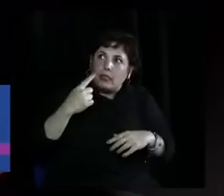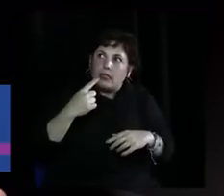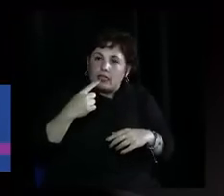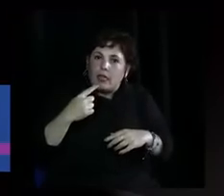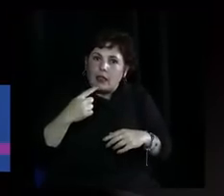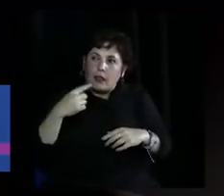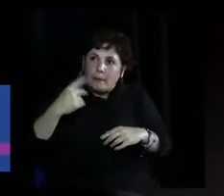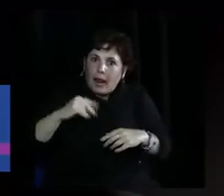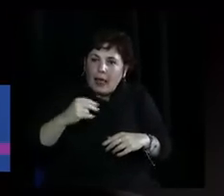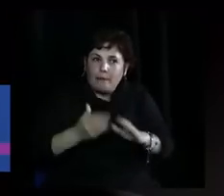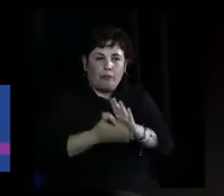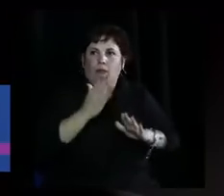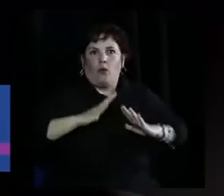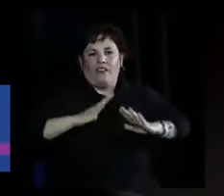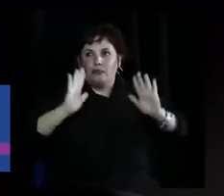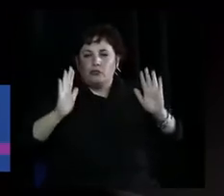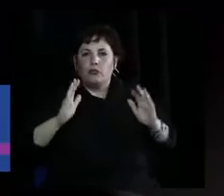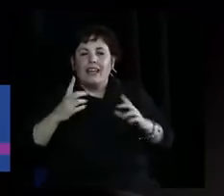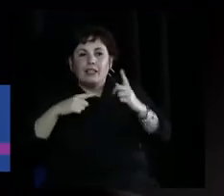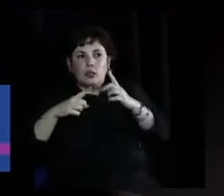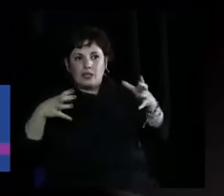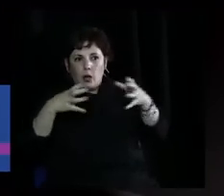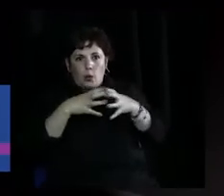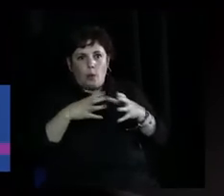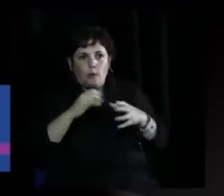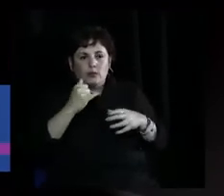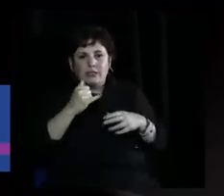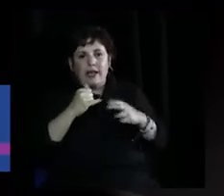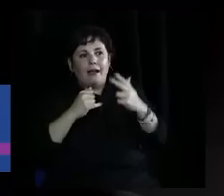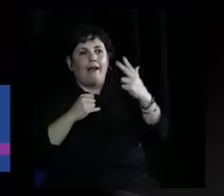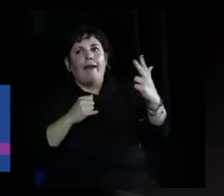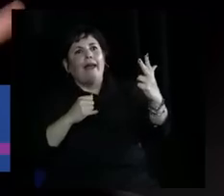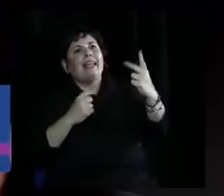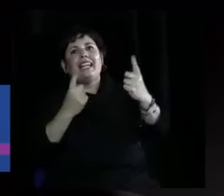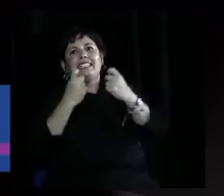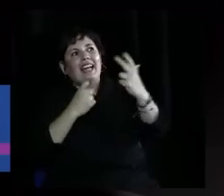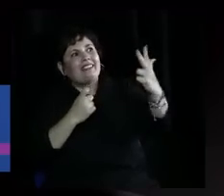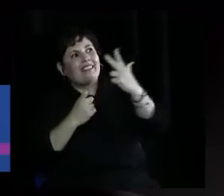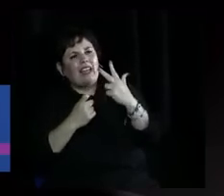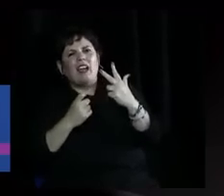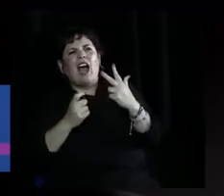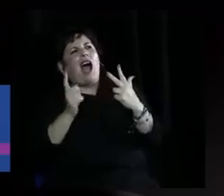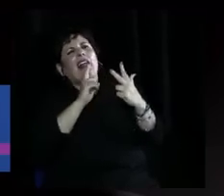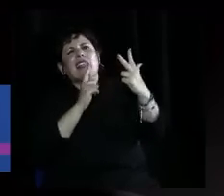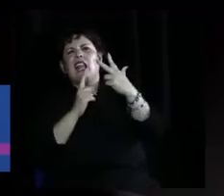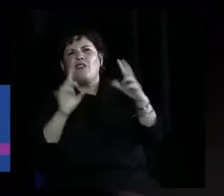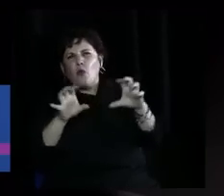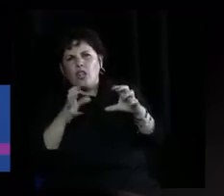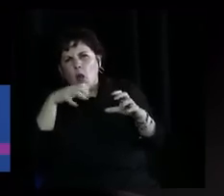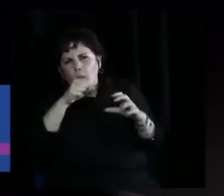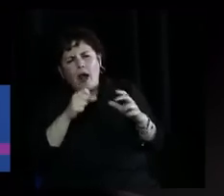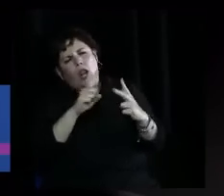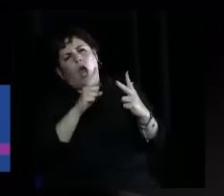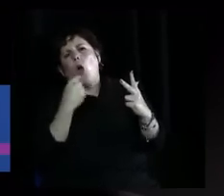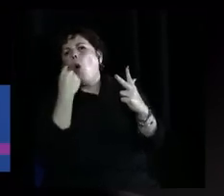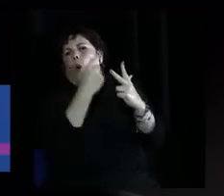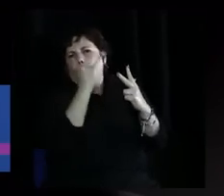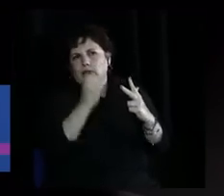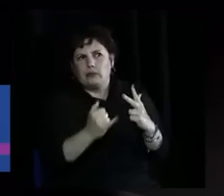va a acelerar. En una plantilla envejecida, el 3x1 es por lo menos irresponsable. Por lo menos es